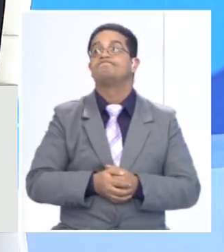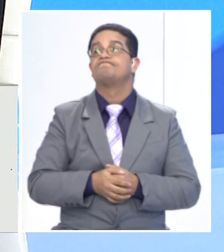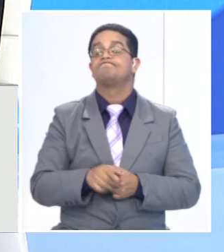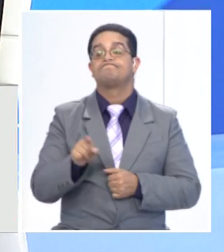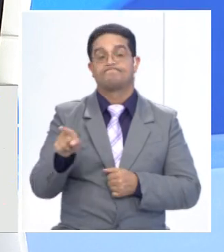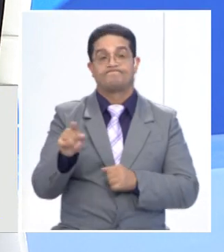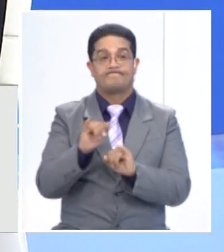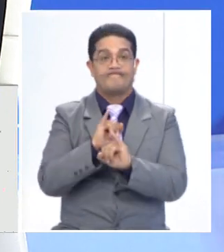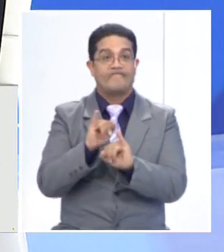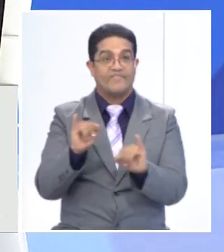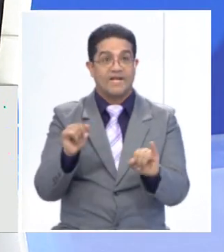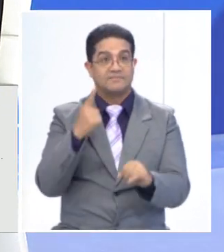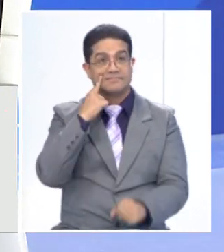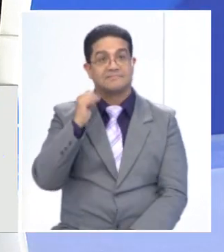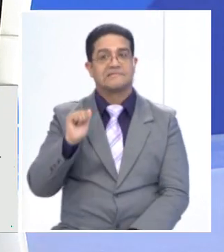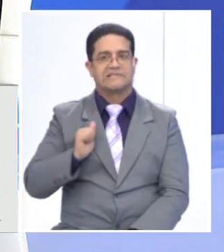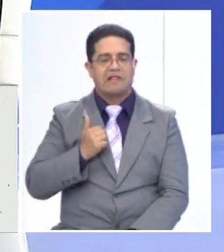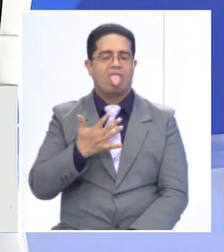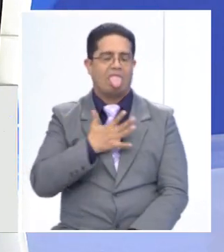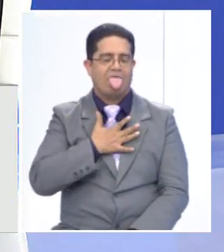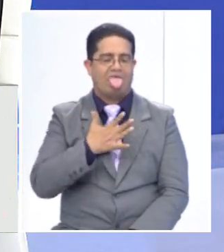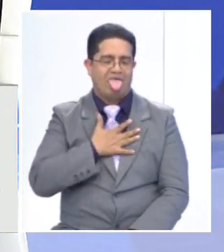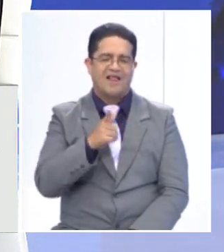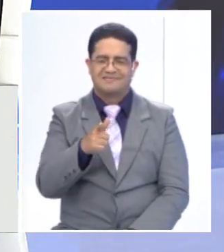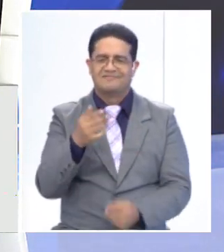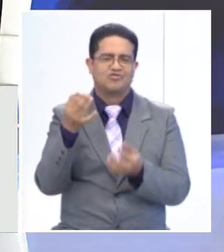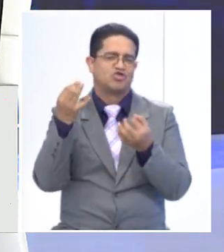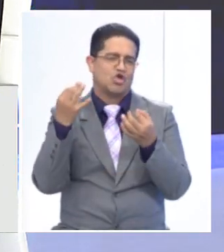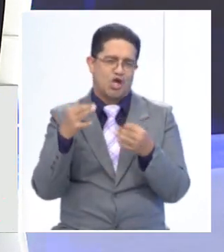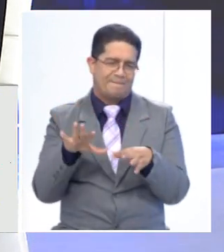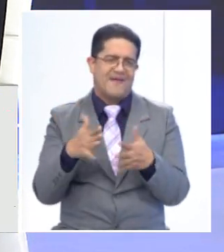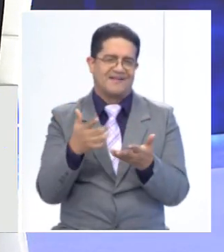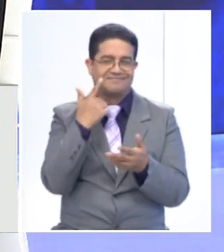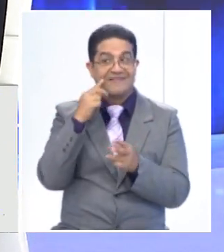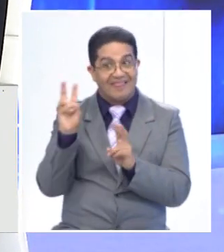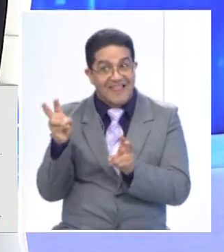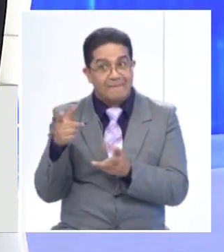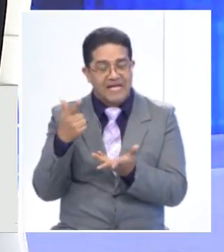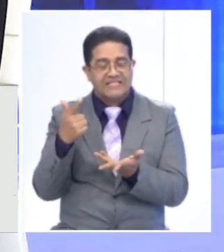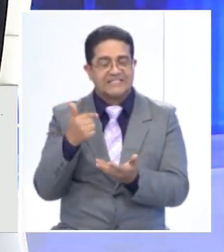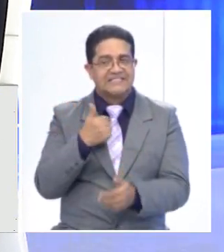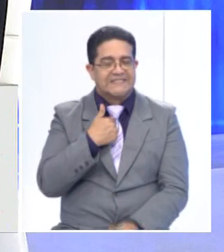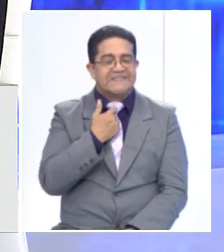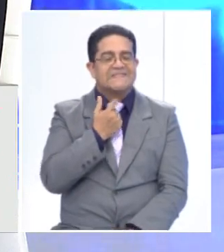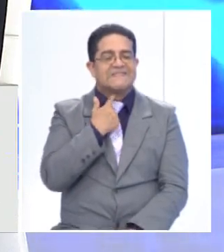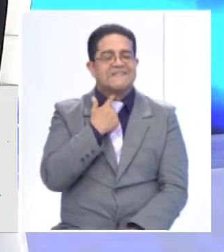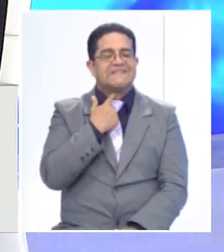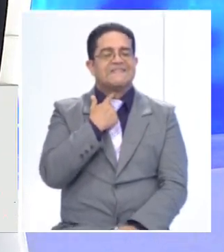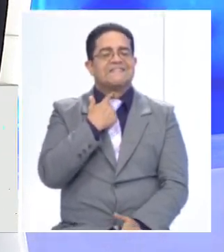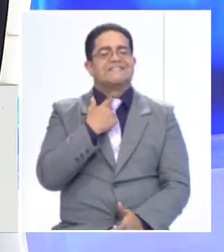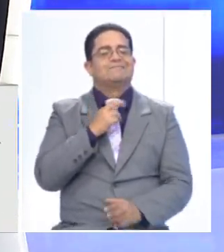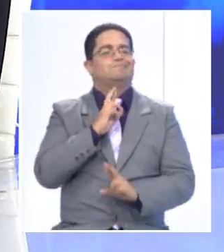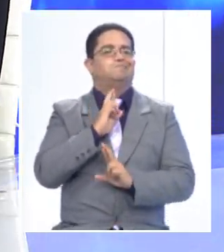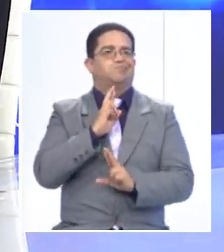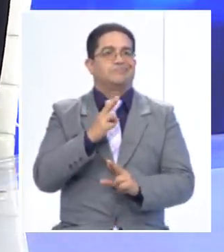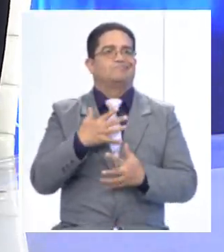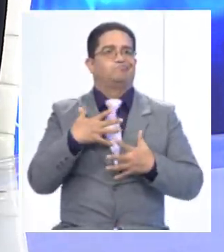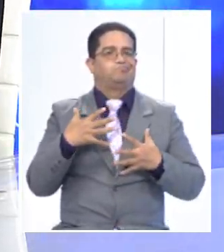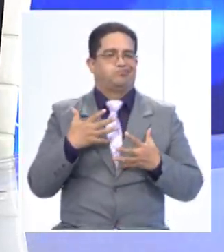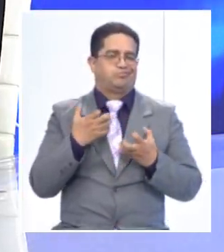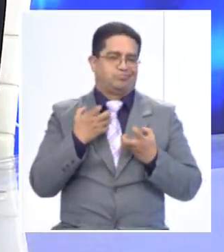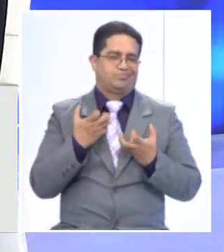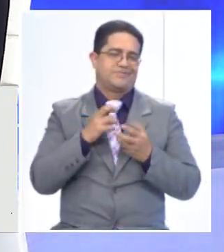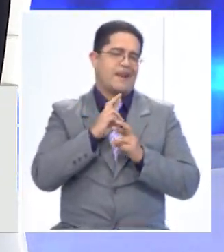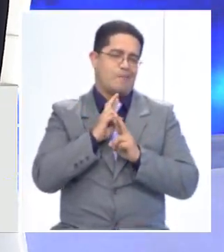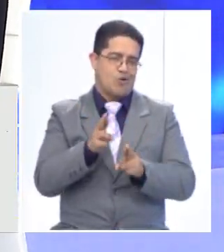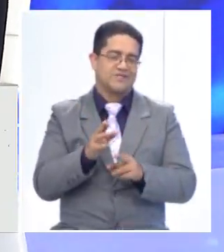estamos hablando del tema, a mí me dio por toser. Eso es normal, a veces estamos hablando de algo y como que el organismo siempre nos hace